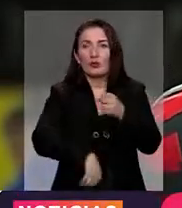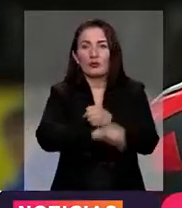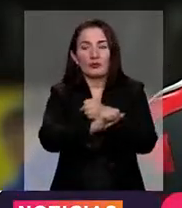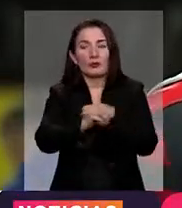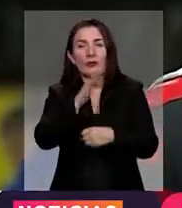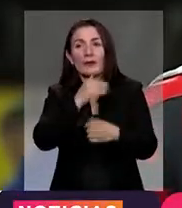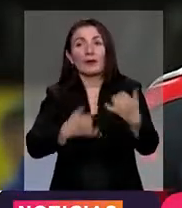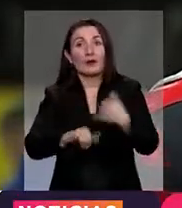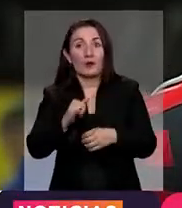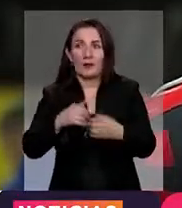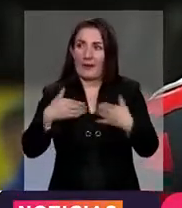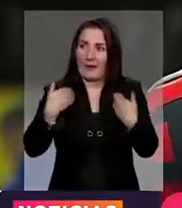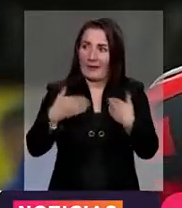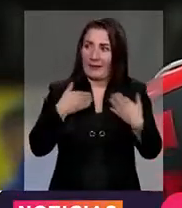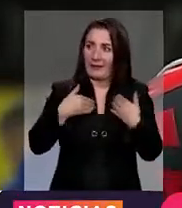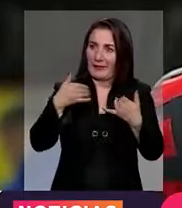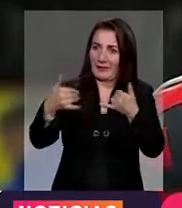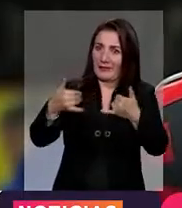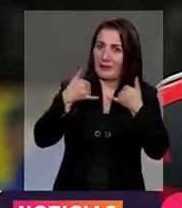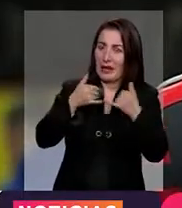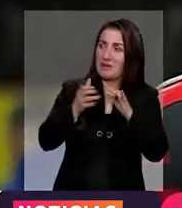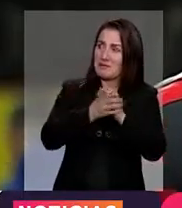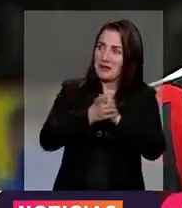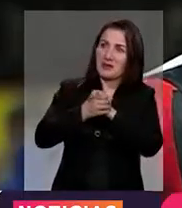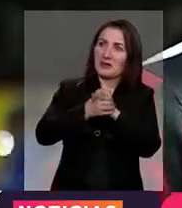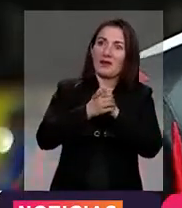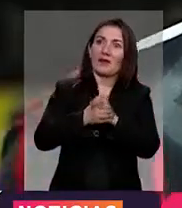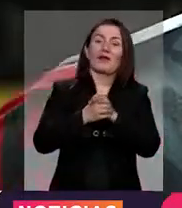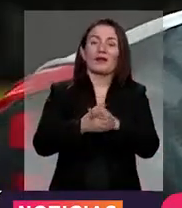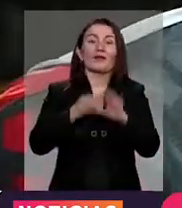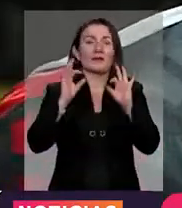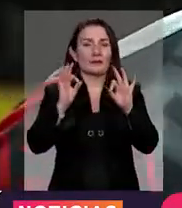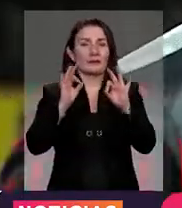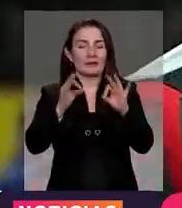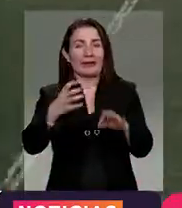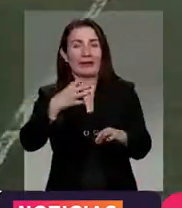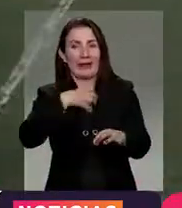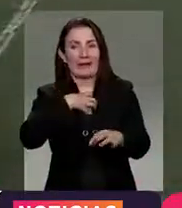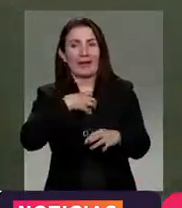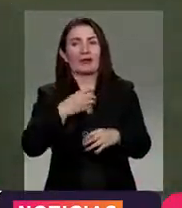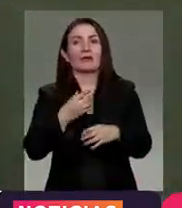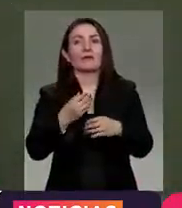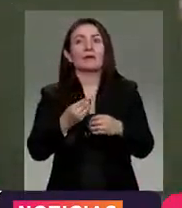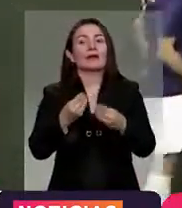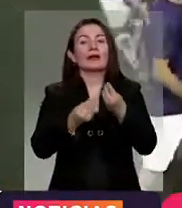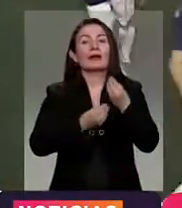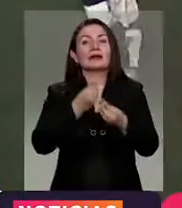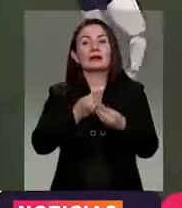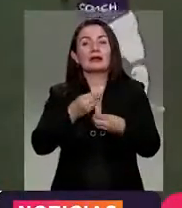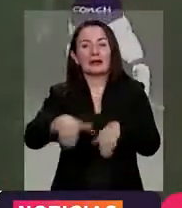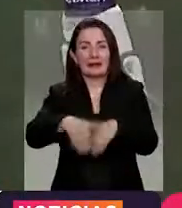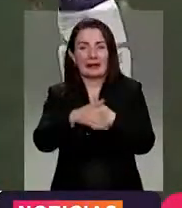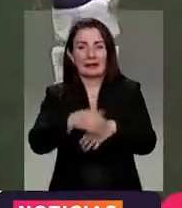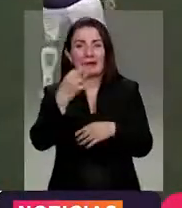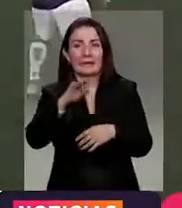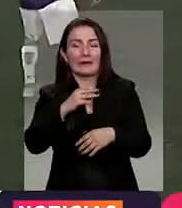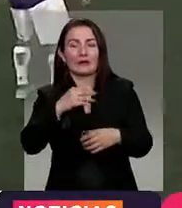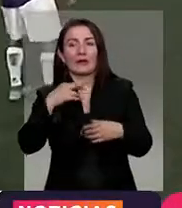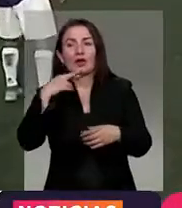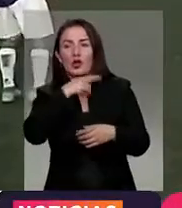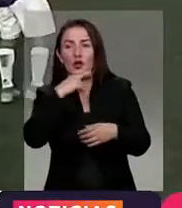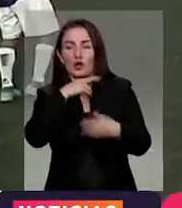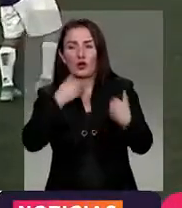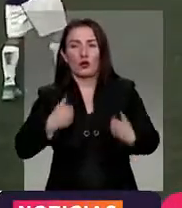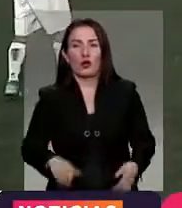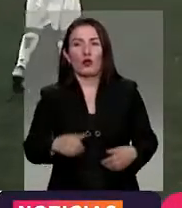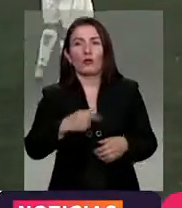porque nos volvimos muy amigos y nos da alegría haber ganado el título. El primer tanto para calle 13 de uniforme rojo y blanco fue autogol